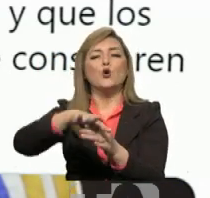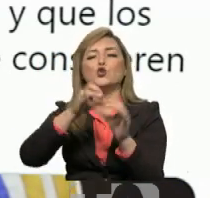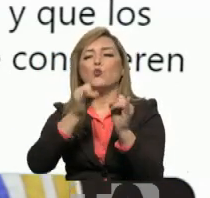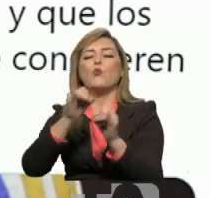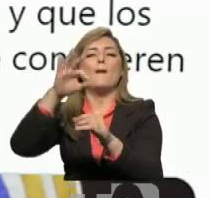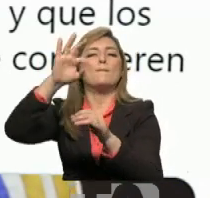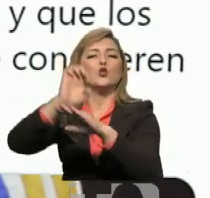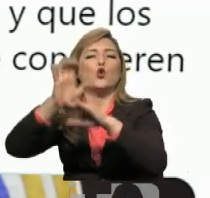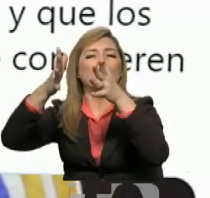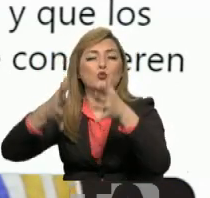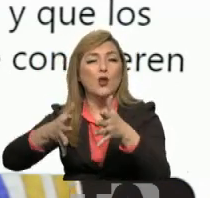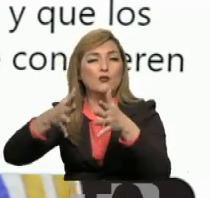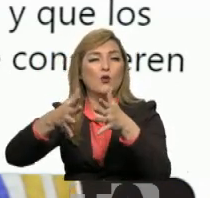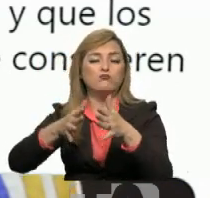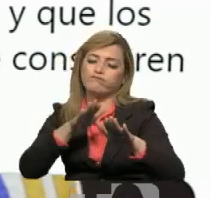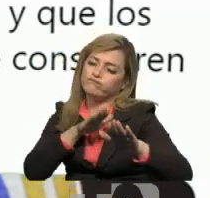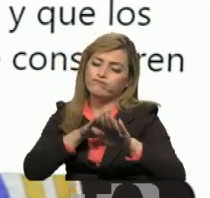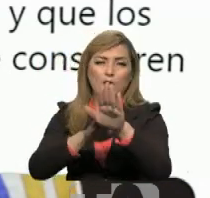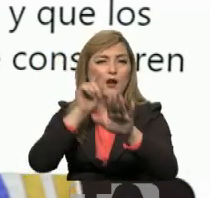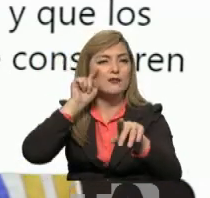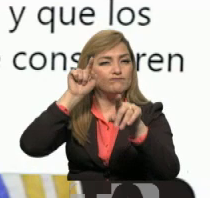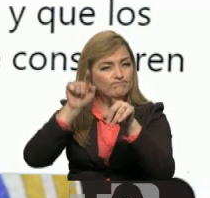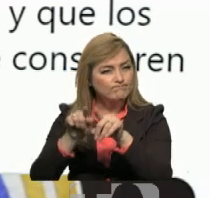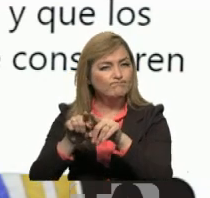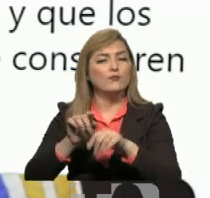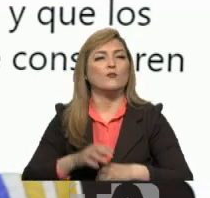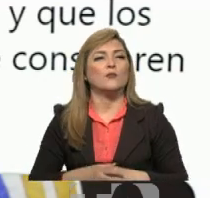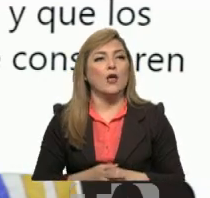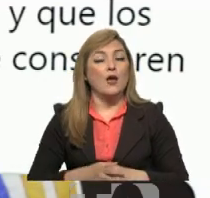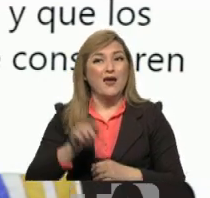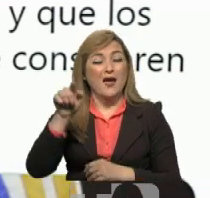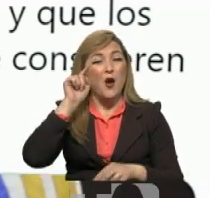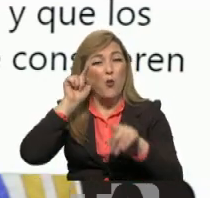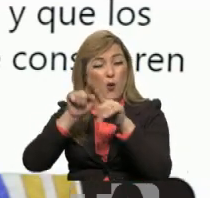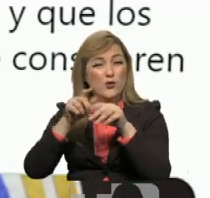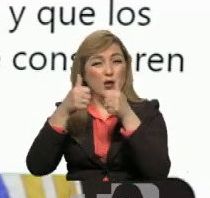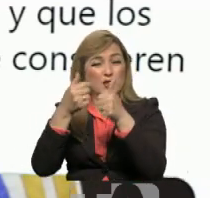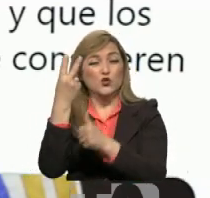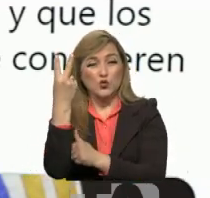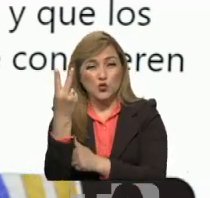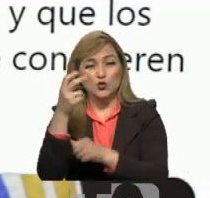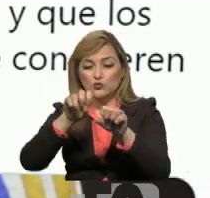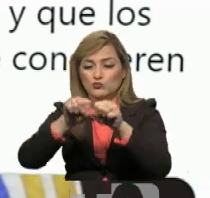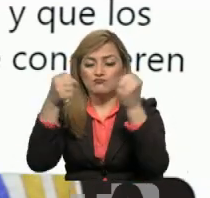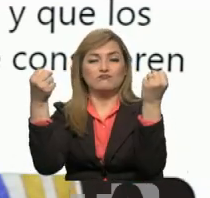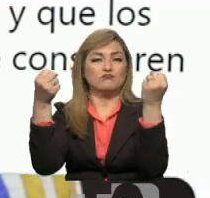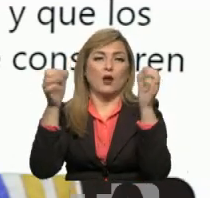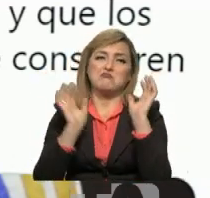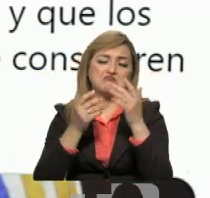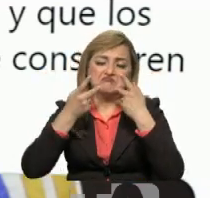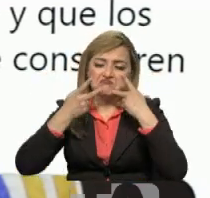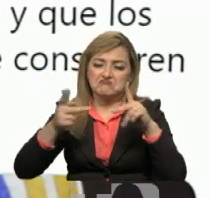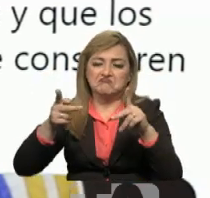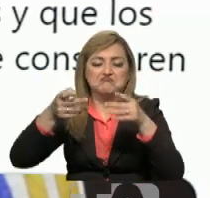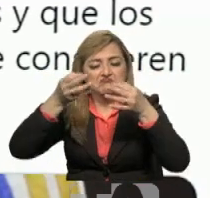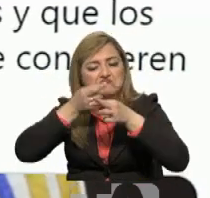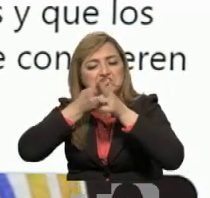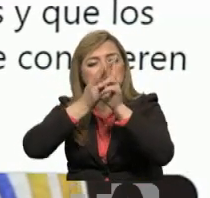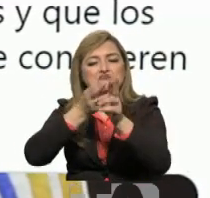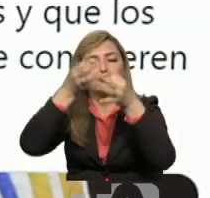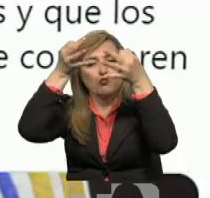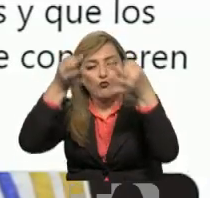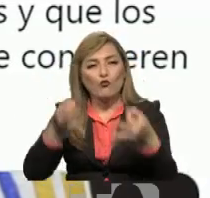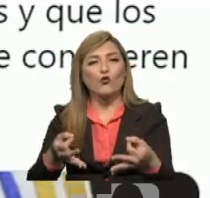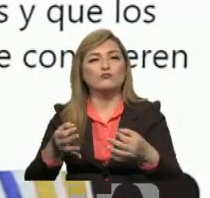Al romperse el acuerdo entre los candidatos, lo que ahora corresponde es proclamar resultados y que los sujetos políticos presenten los recursos